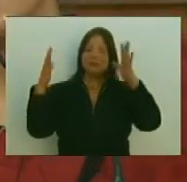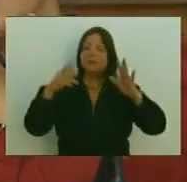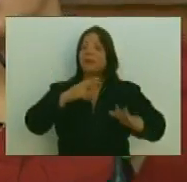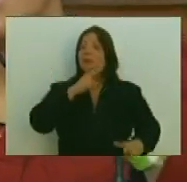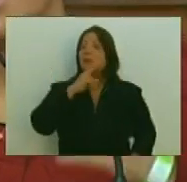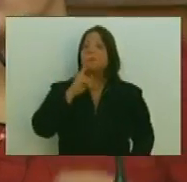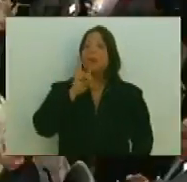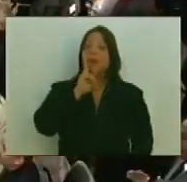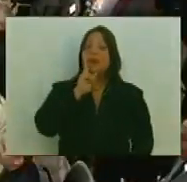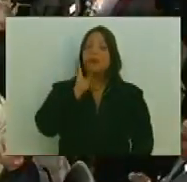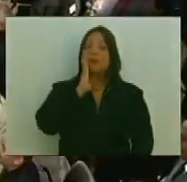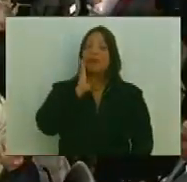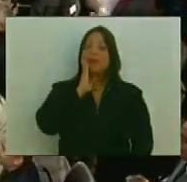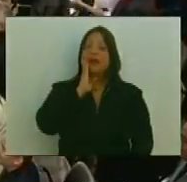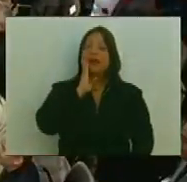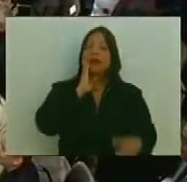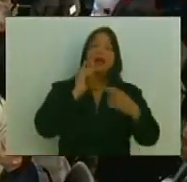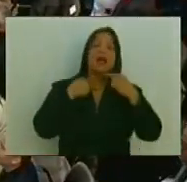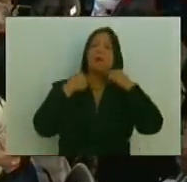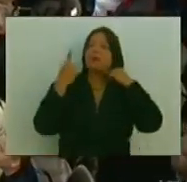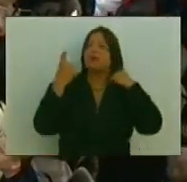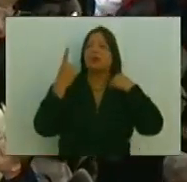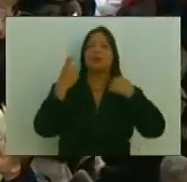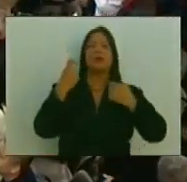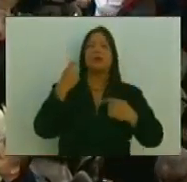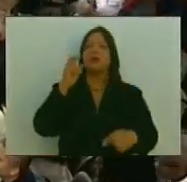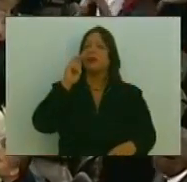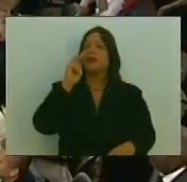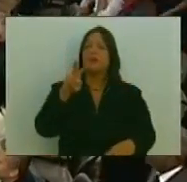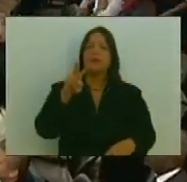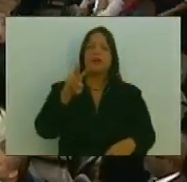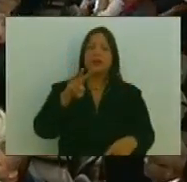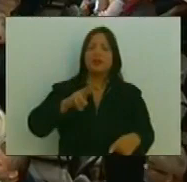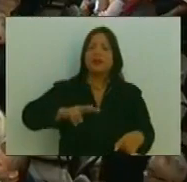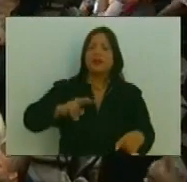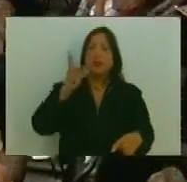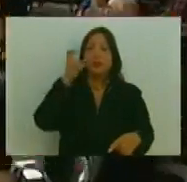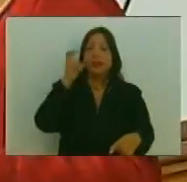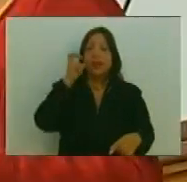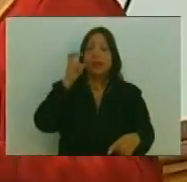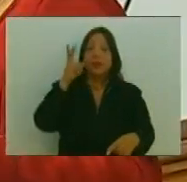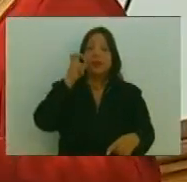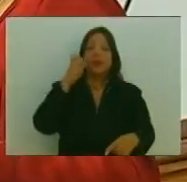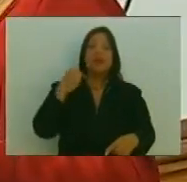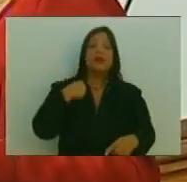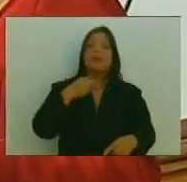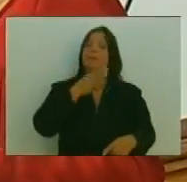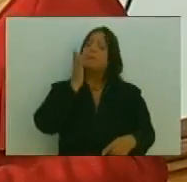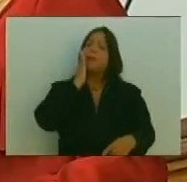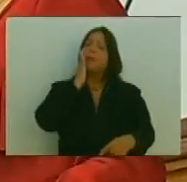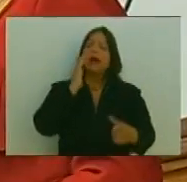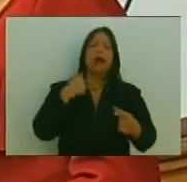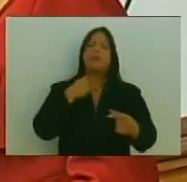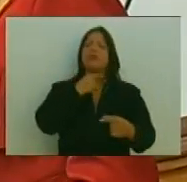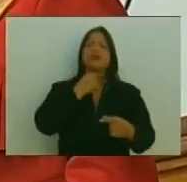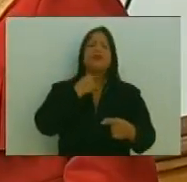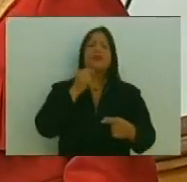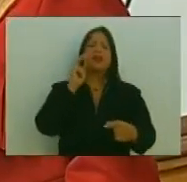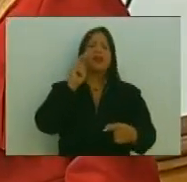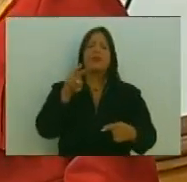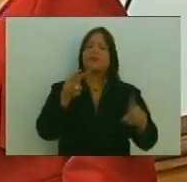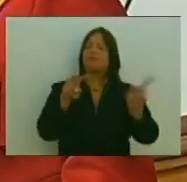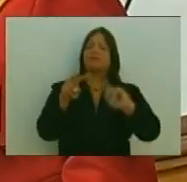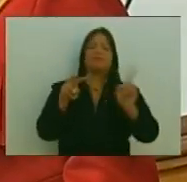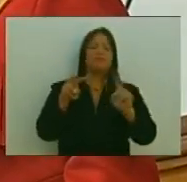Ahora, ¿me escuchas? Bueno, mami, a mí no me hace falta